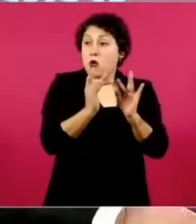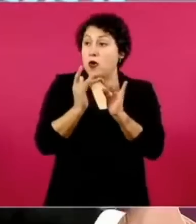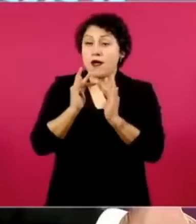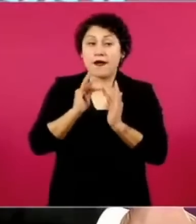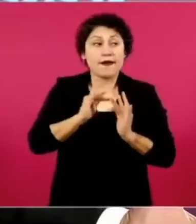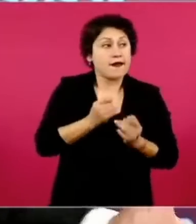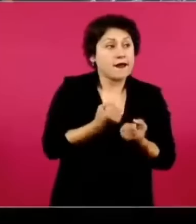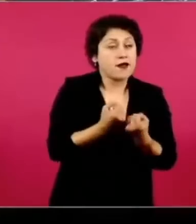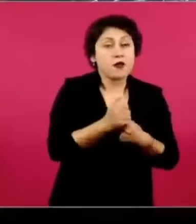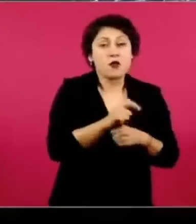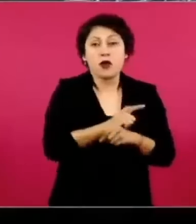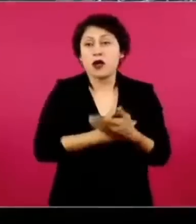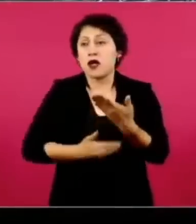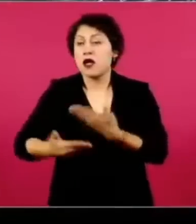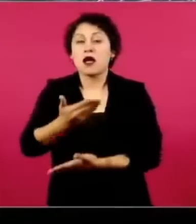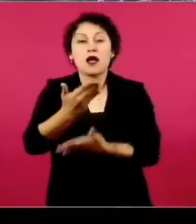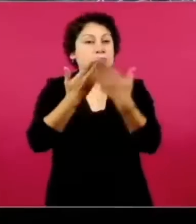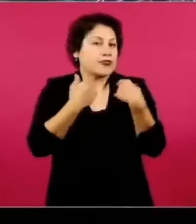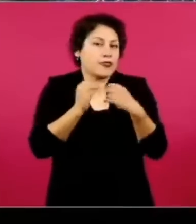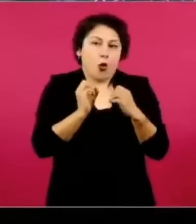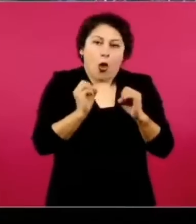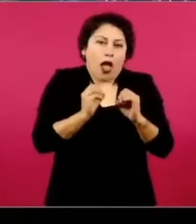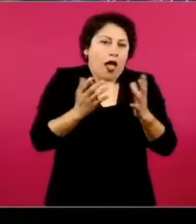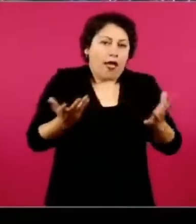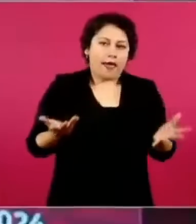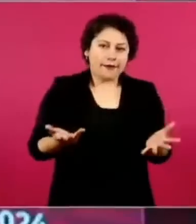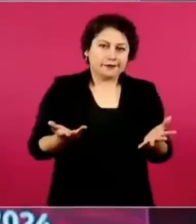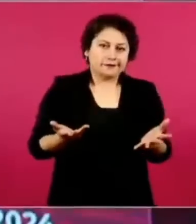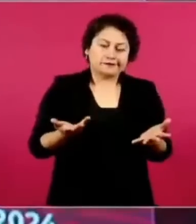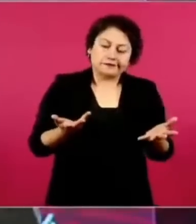sociales y por eso decimos, es una bendición,